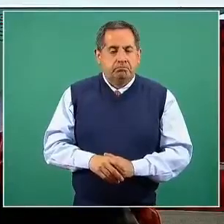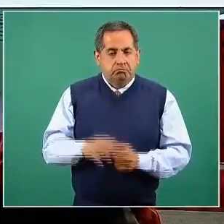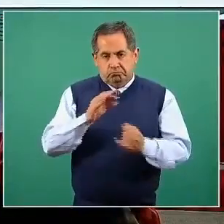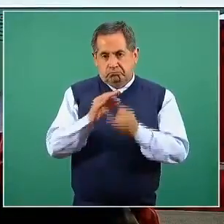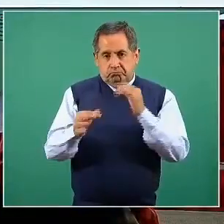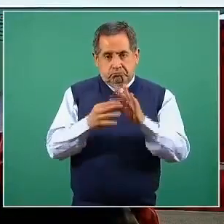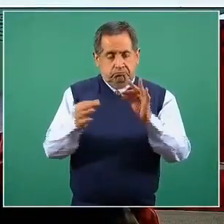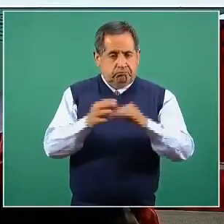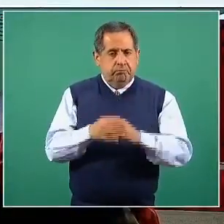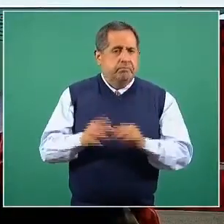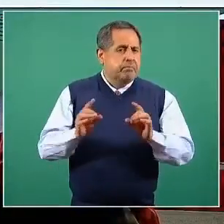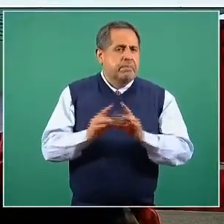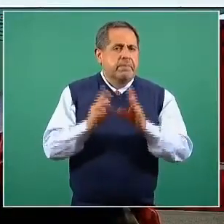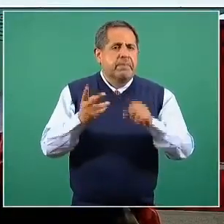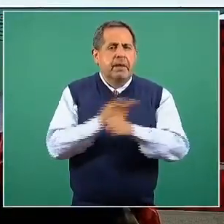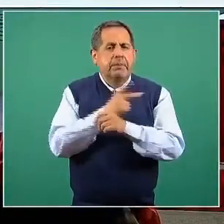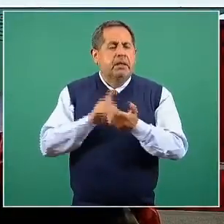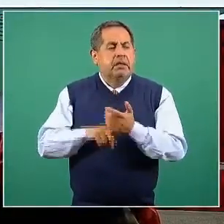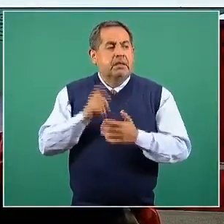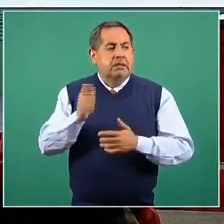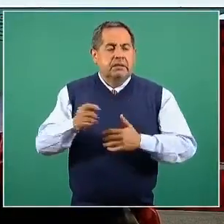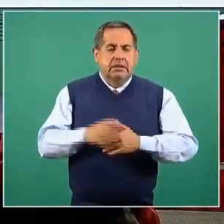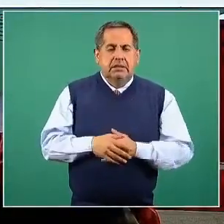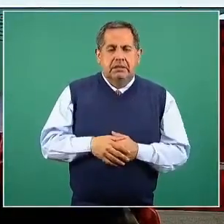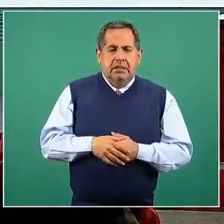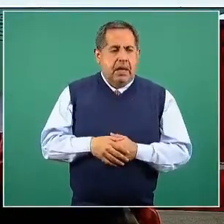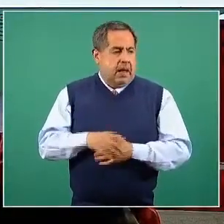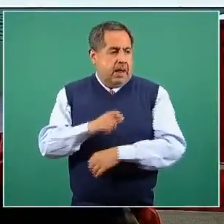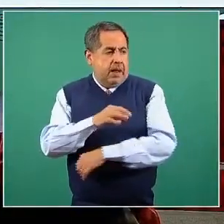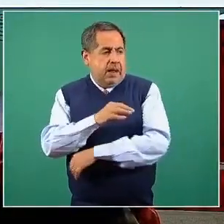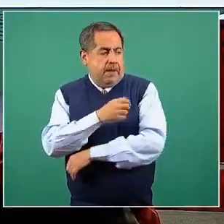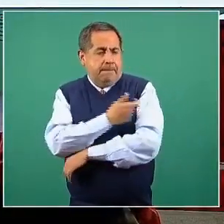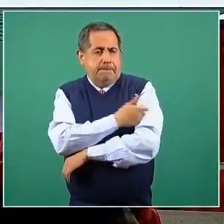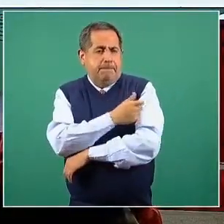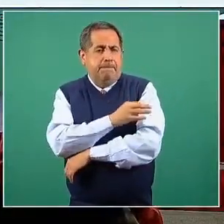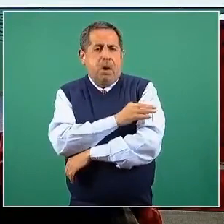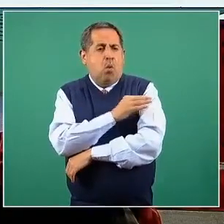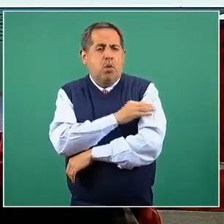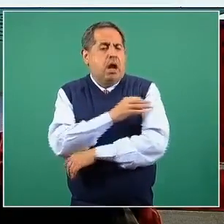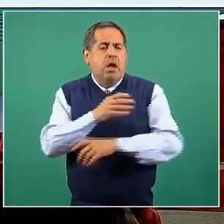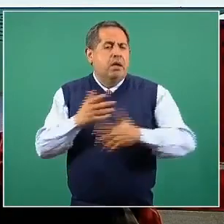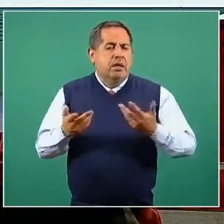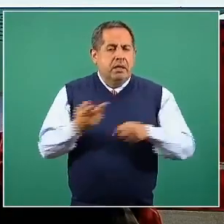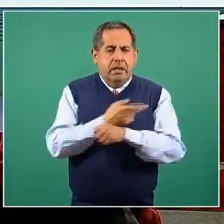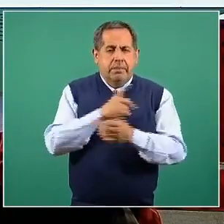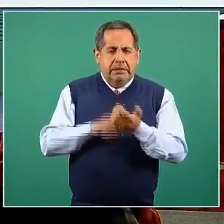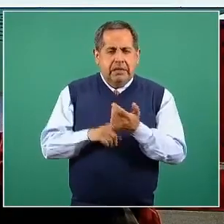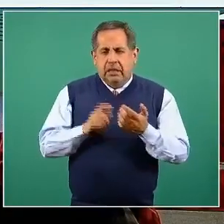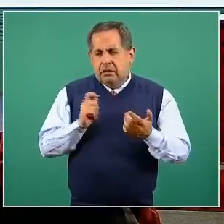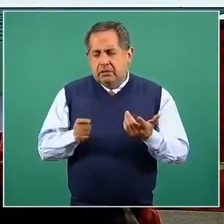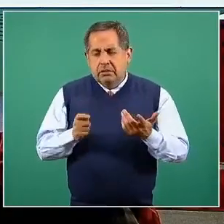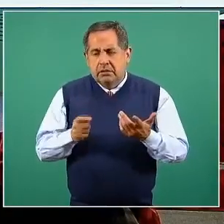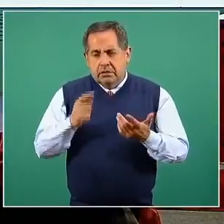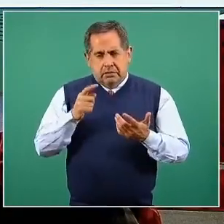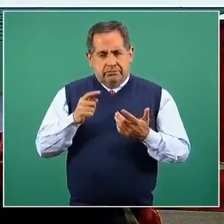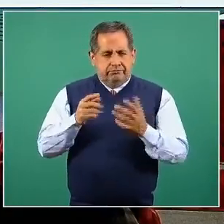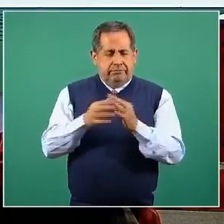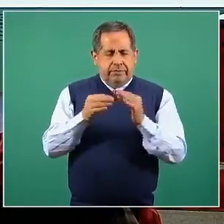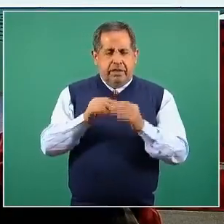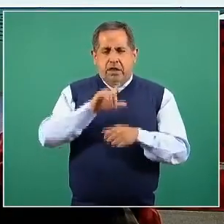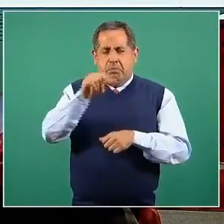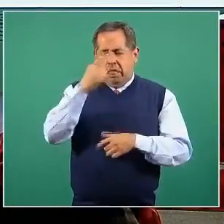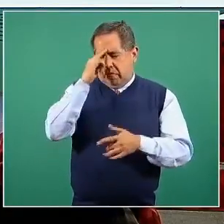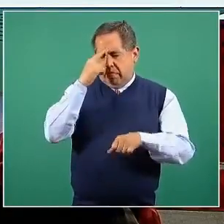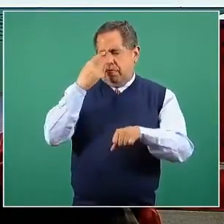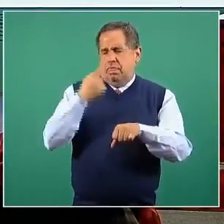Finalmente, los eventos supuestamente atribuibles a vacunación e inmunización, las reacciones secundarias, para decirlo de manera más